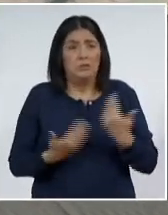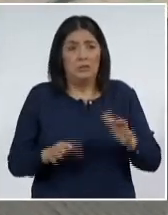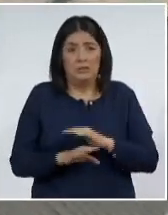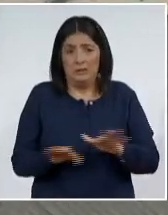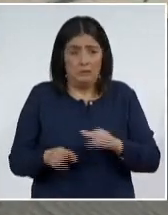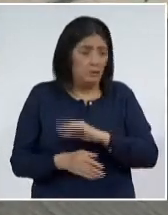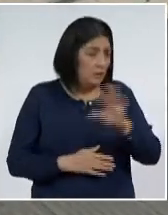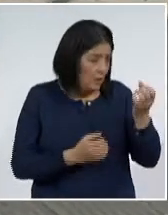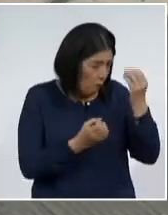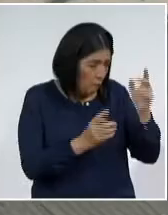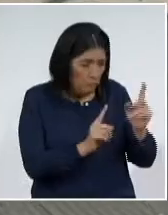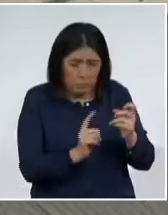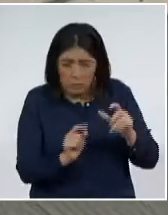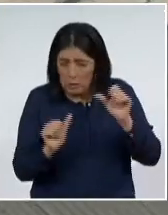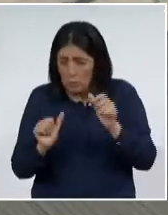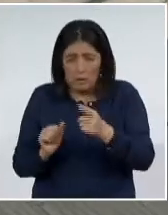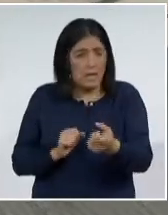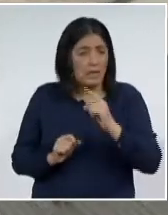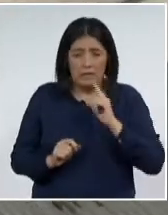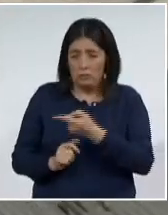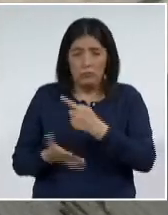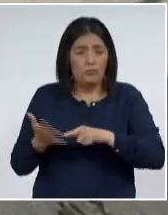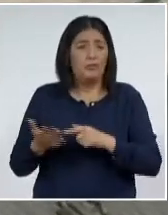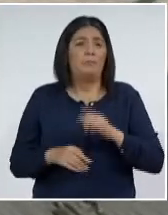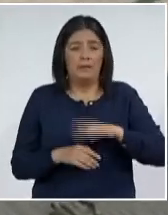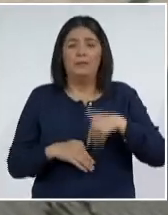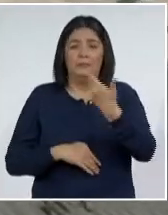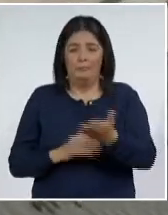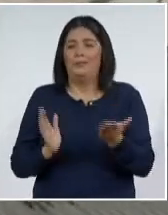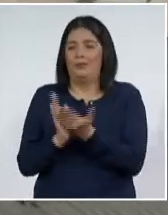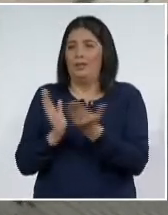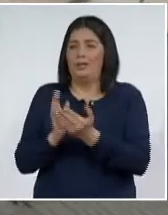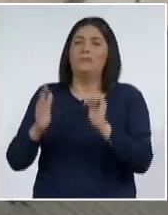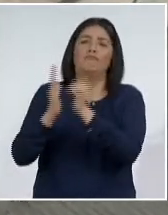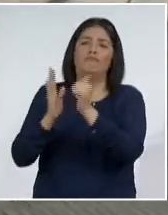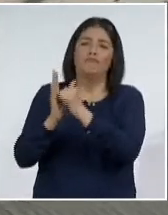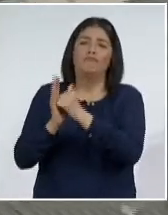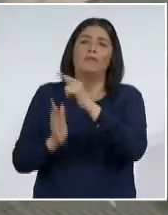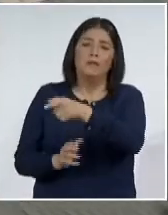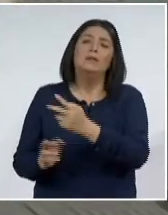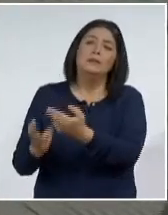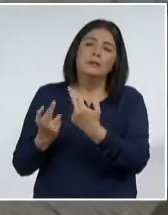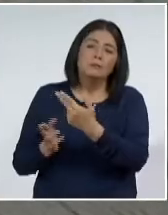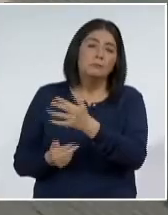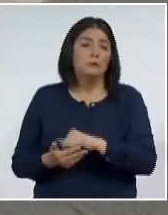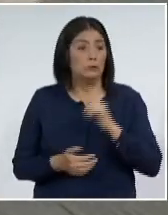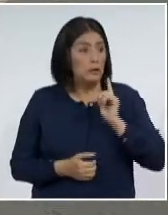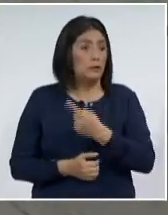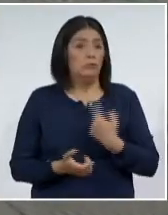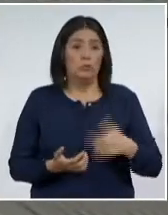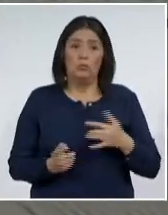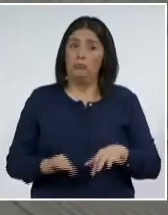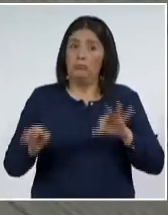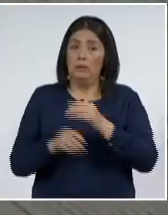de recabar toda la información, las dudas, las denuncias de los vecinos para tocar la puerta del colegio y recibir sin duda sus descargos, porque esta es una denuncia importante,